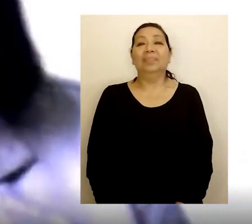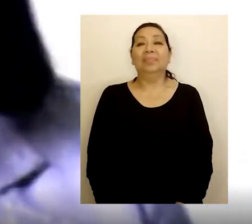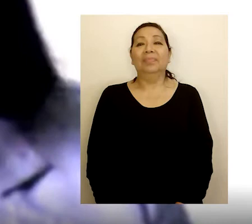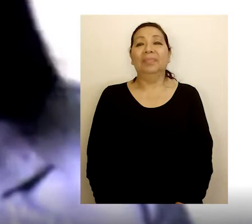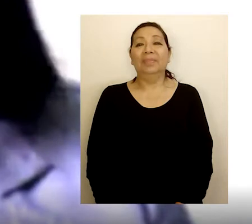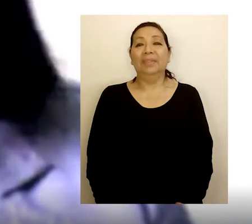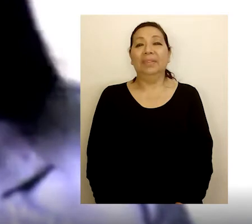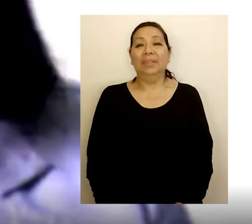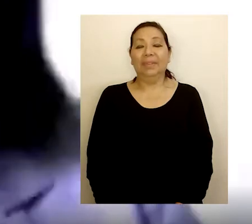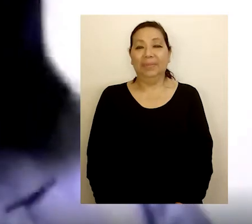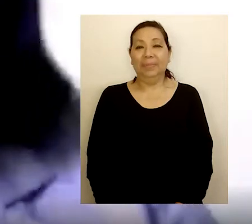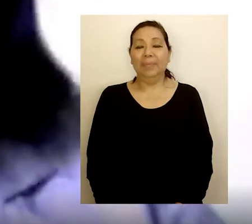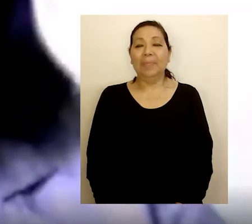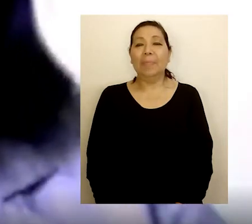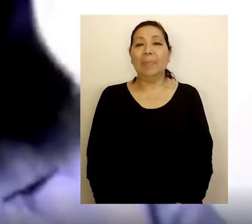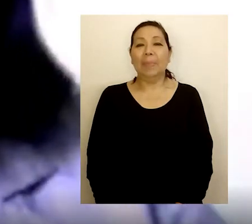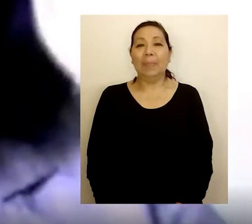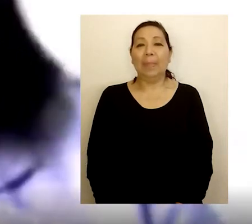Señora presidenta,